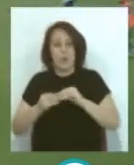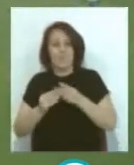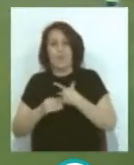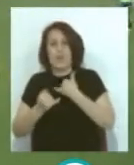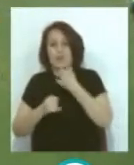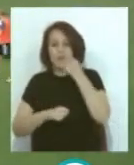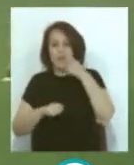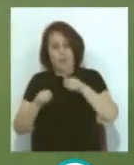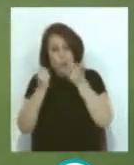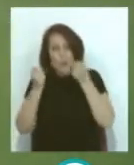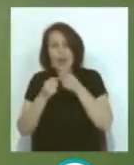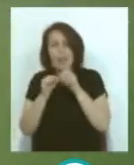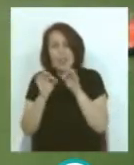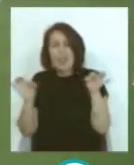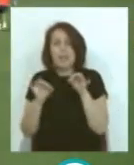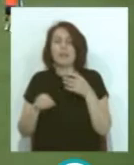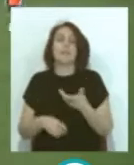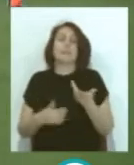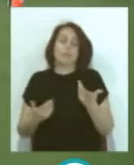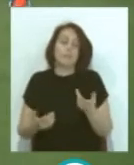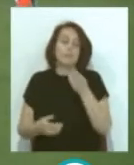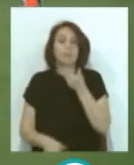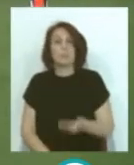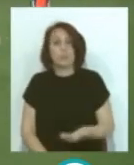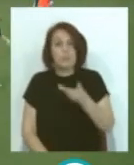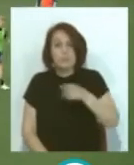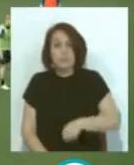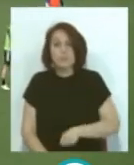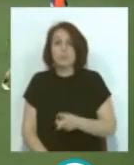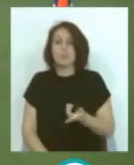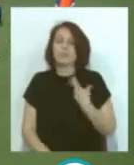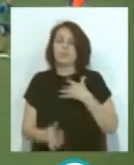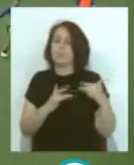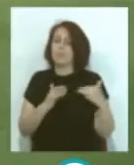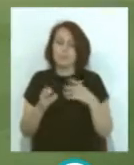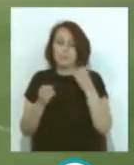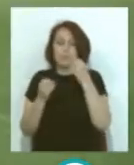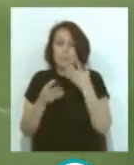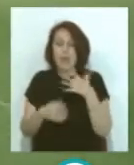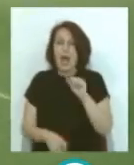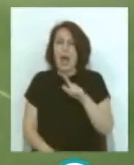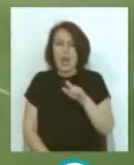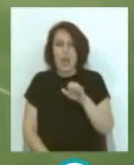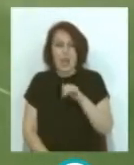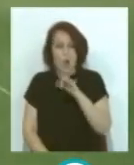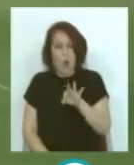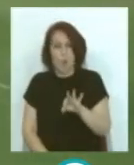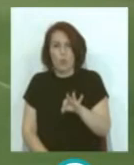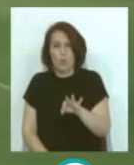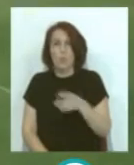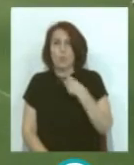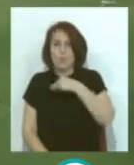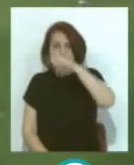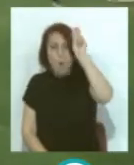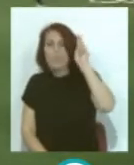está llevando el cambio. Y también es muy importante la irrupción, el buen partido de Iván Alejo,